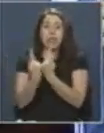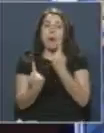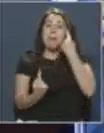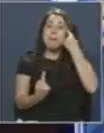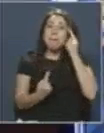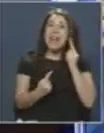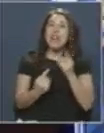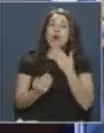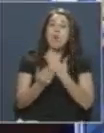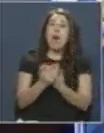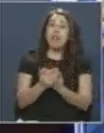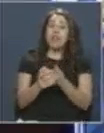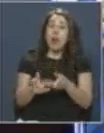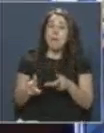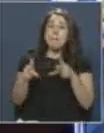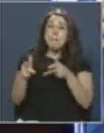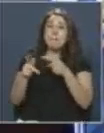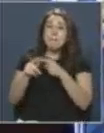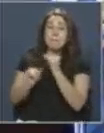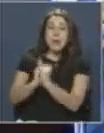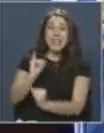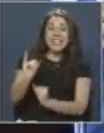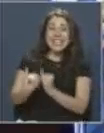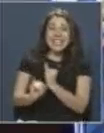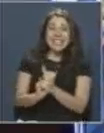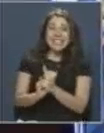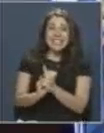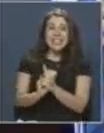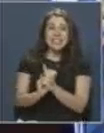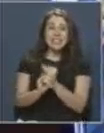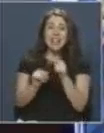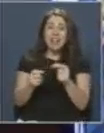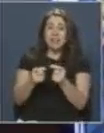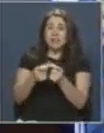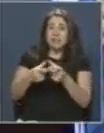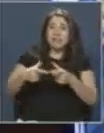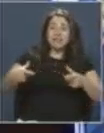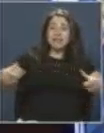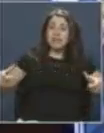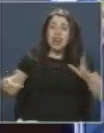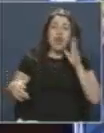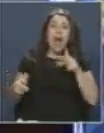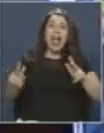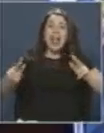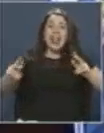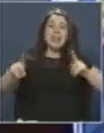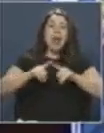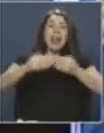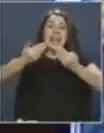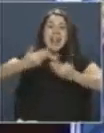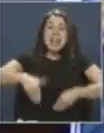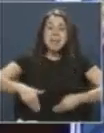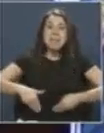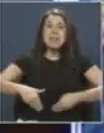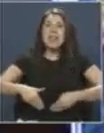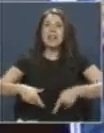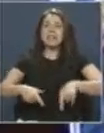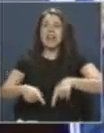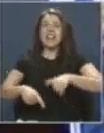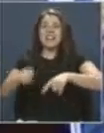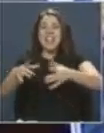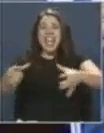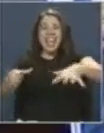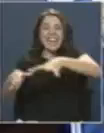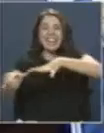la cibertecnología hoy día se abre sin que haya límites ni de territorio, ni de tiempo, ni